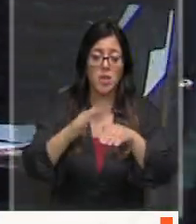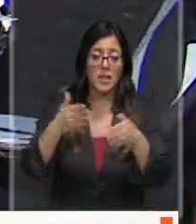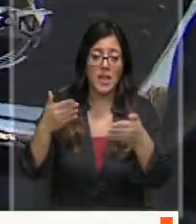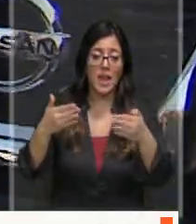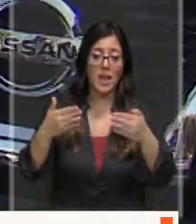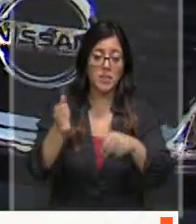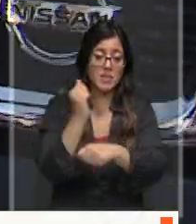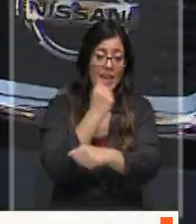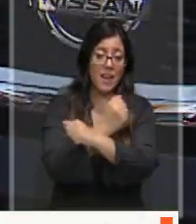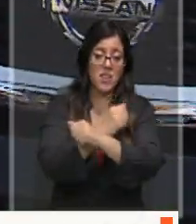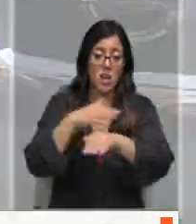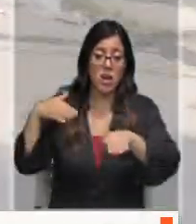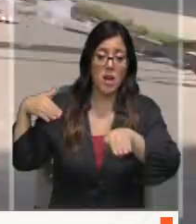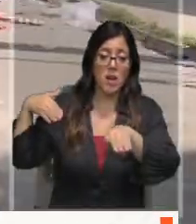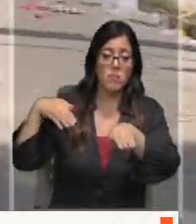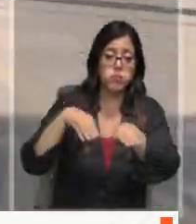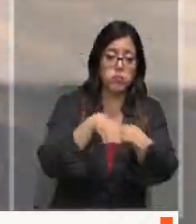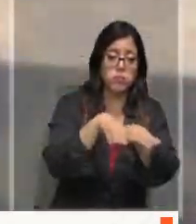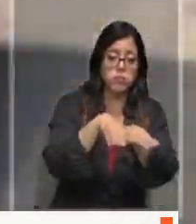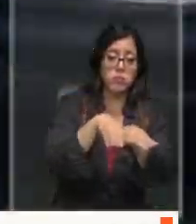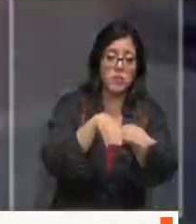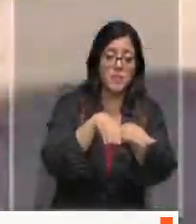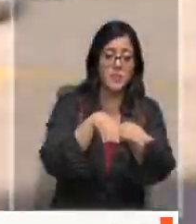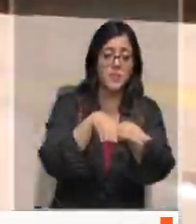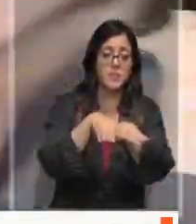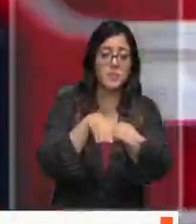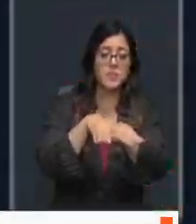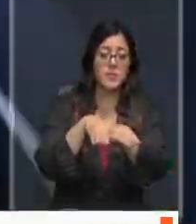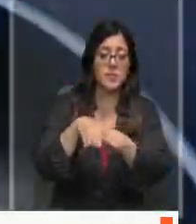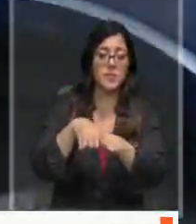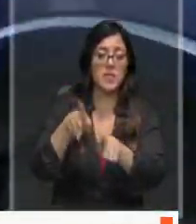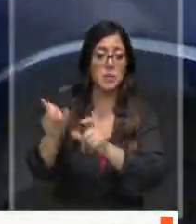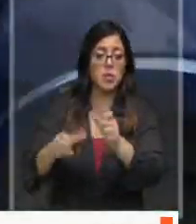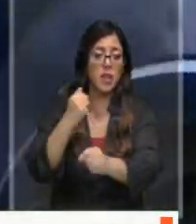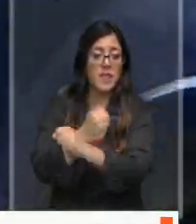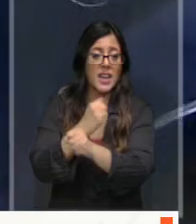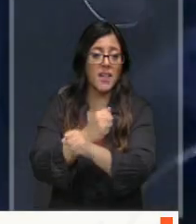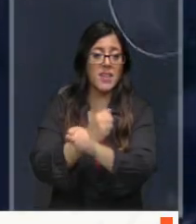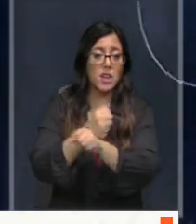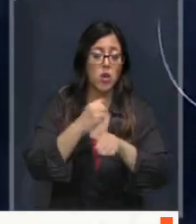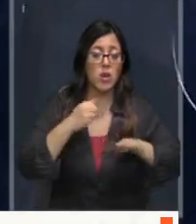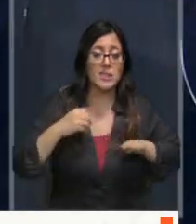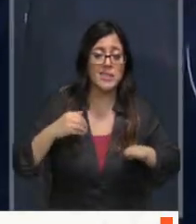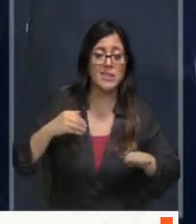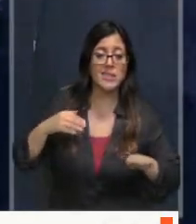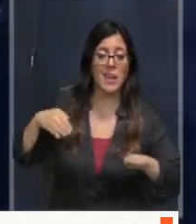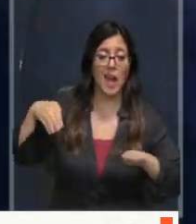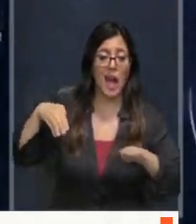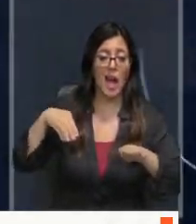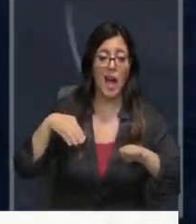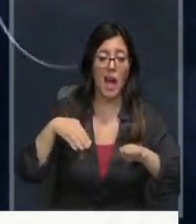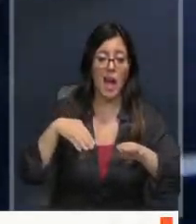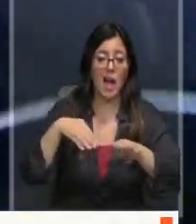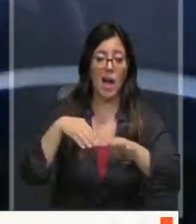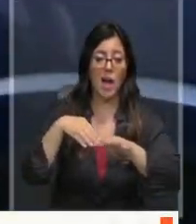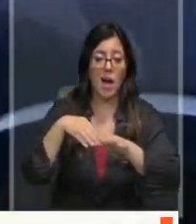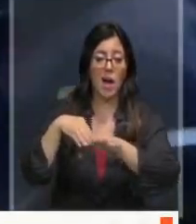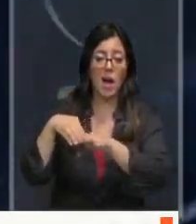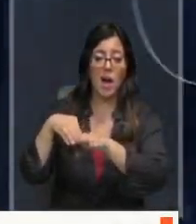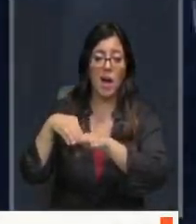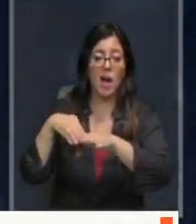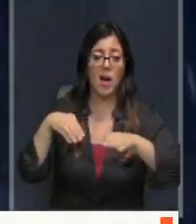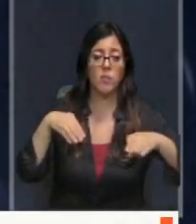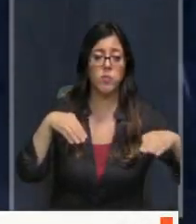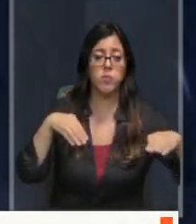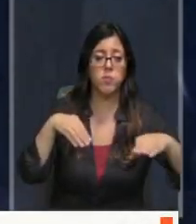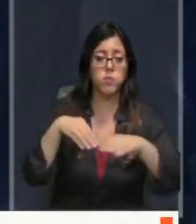les había dado alcance. Carabinero llega hasta este punto, cruza el carro, este vehículo está un poco más hacia atrás, abre